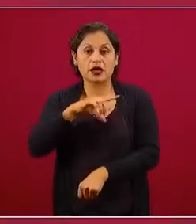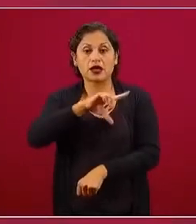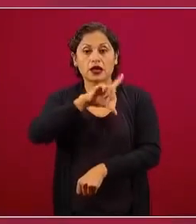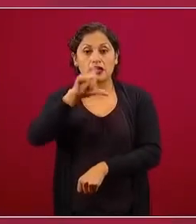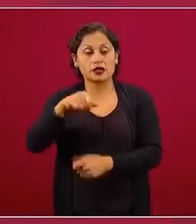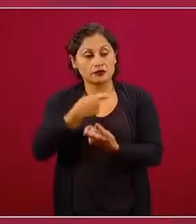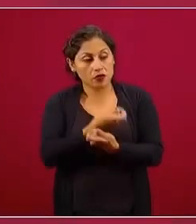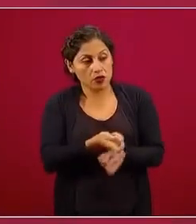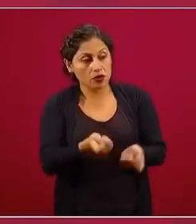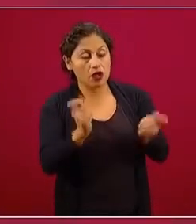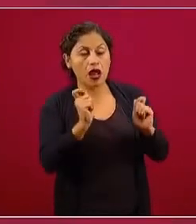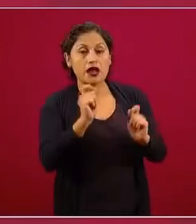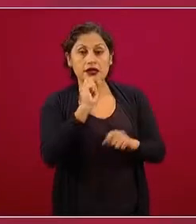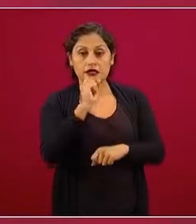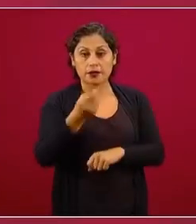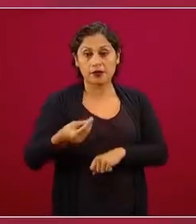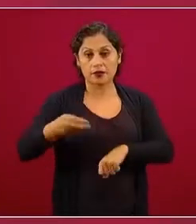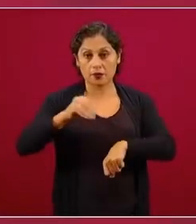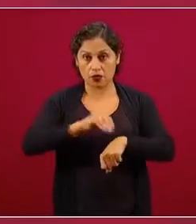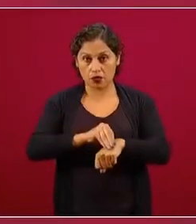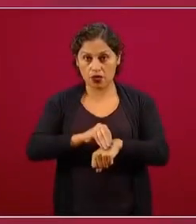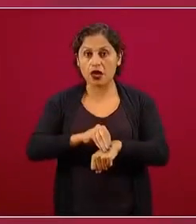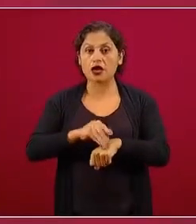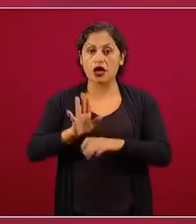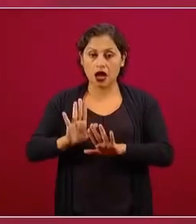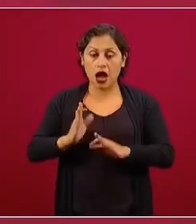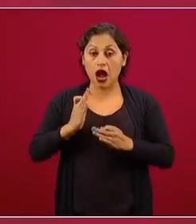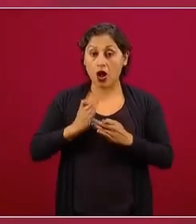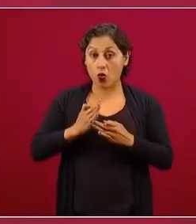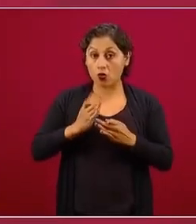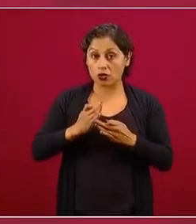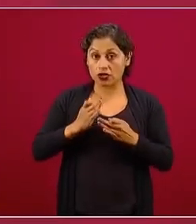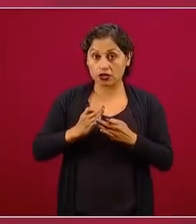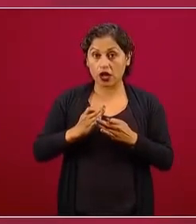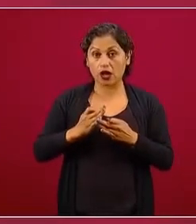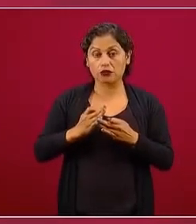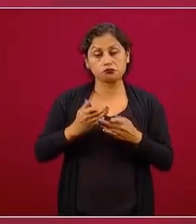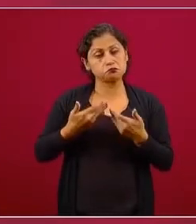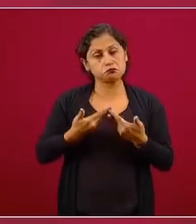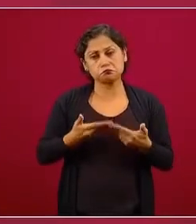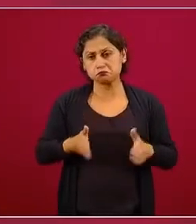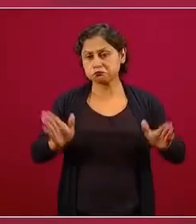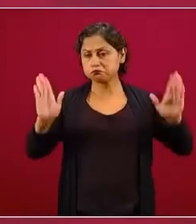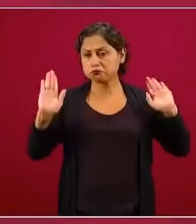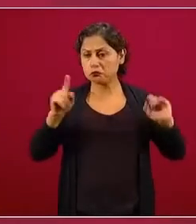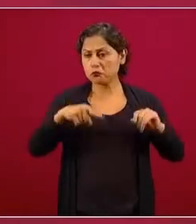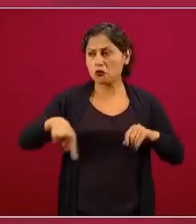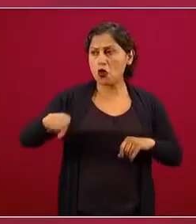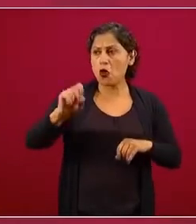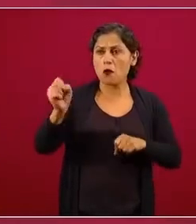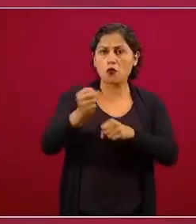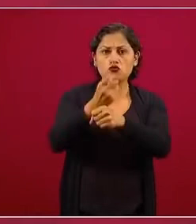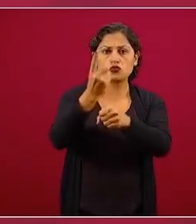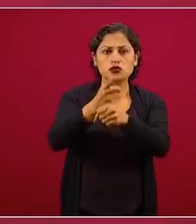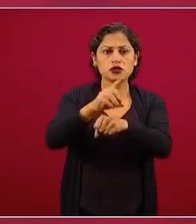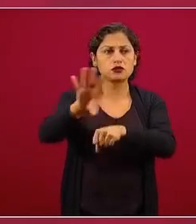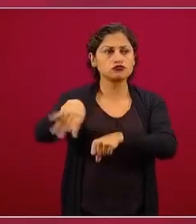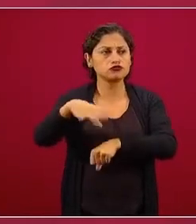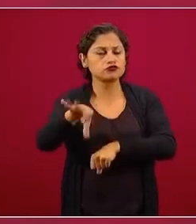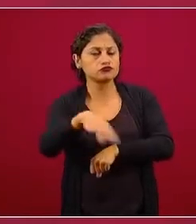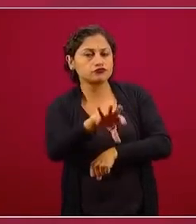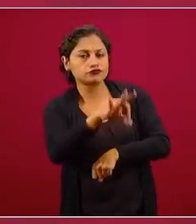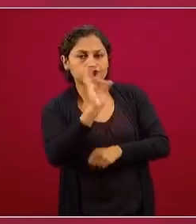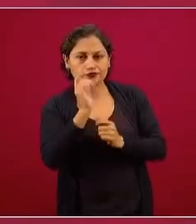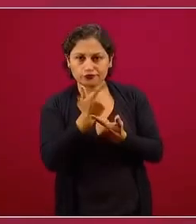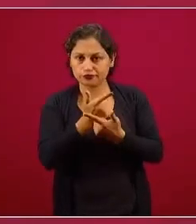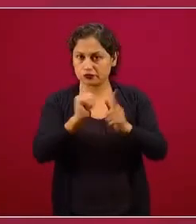lógicamente, de la vacuna para el país está abierto en este momento a todas las opciones. Tenemos que partir,